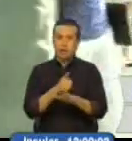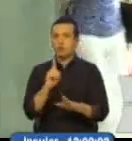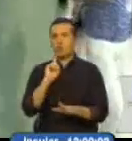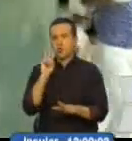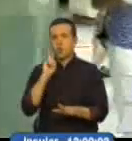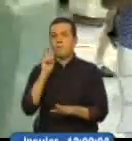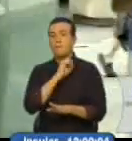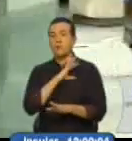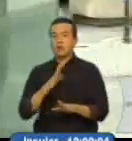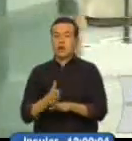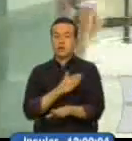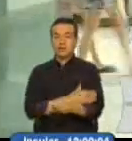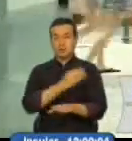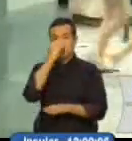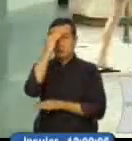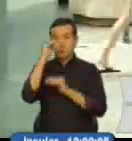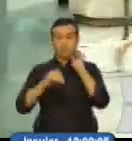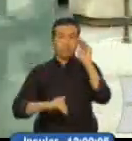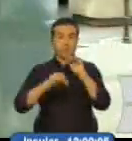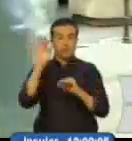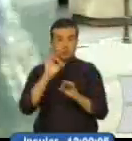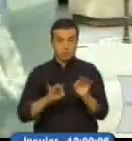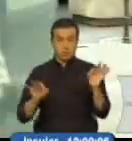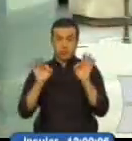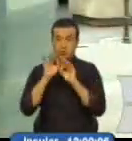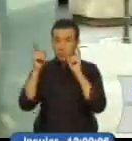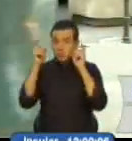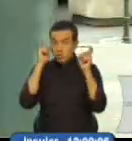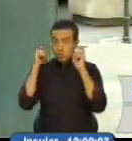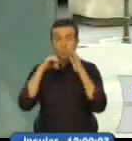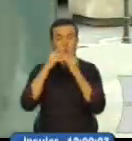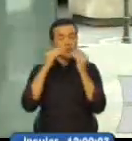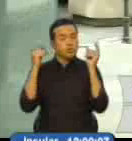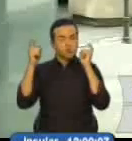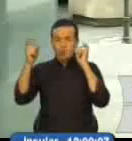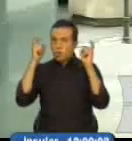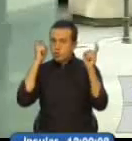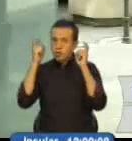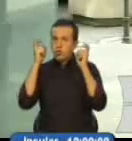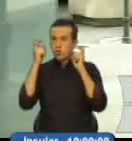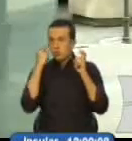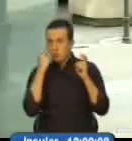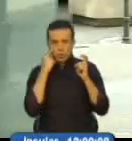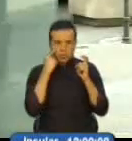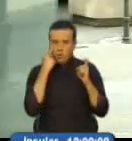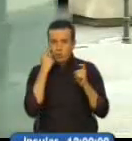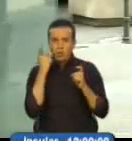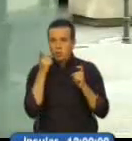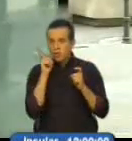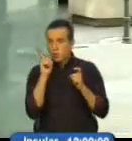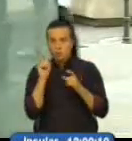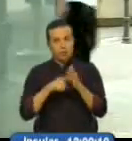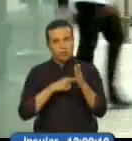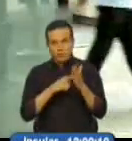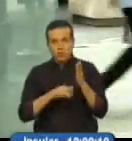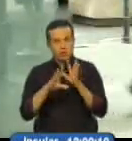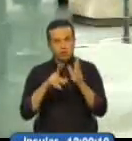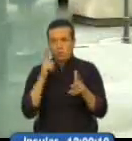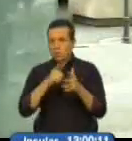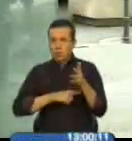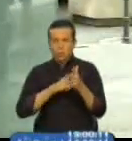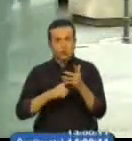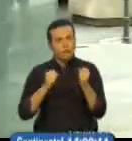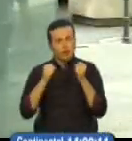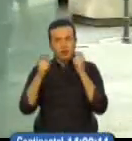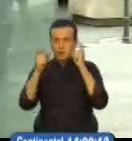de prevención, de educación sobre todo, y de mecanismos de control que regulen de alguna manera que no se pueda dar todos estos casos